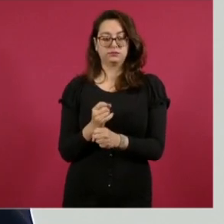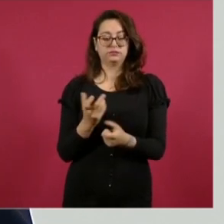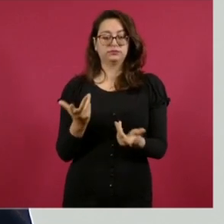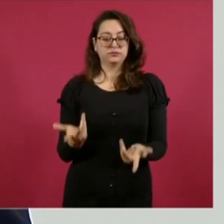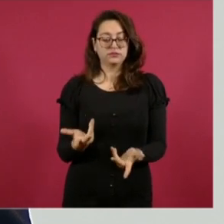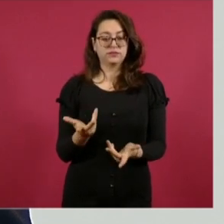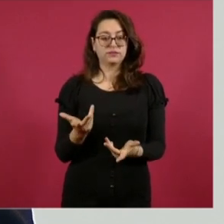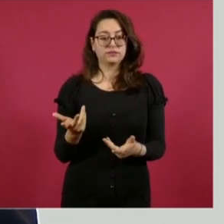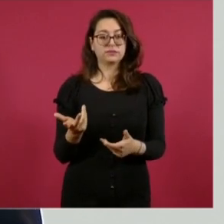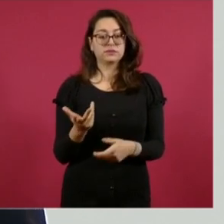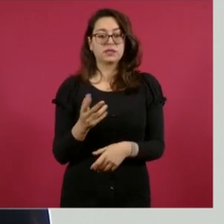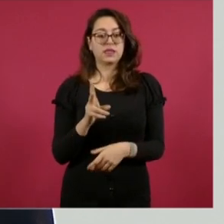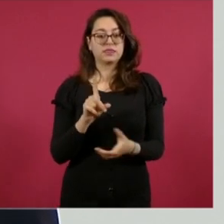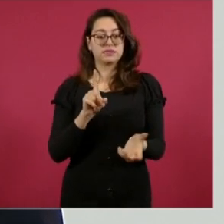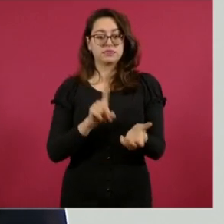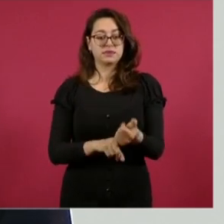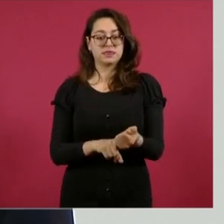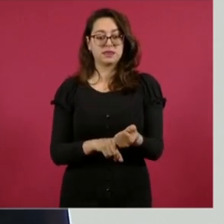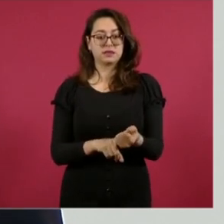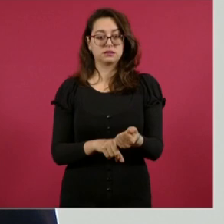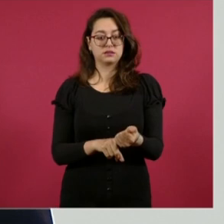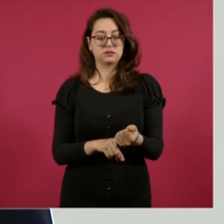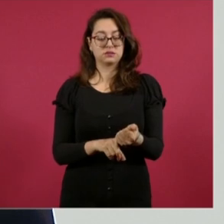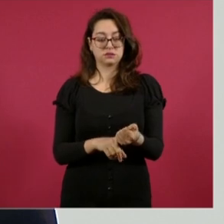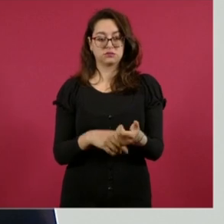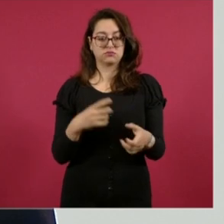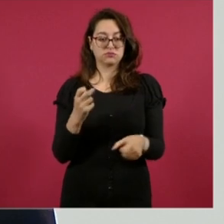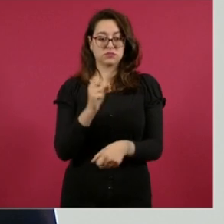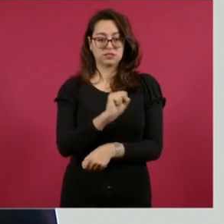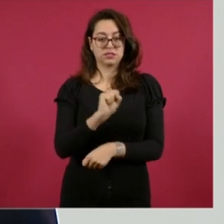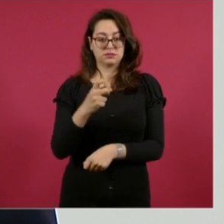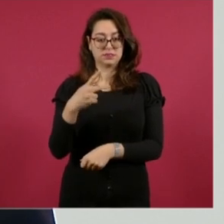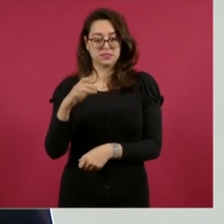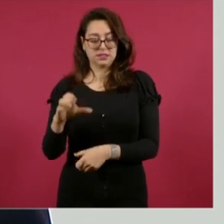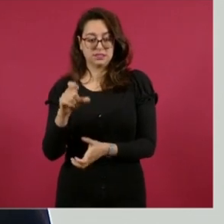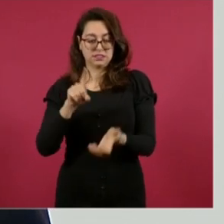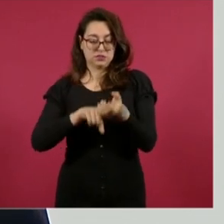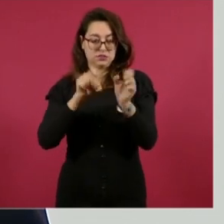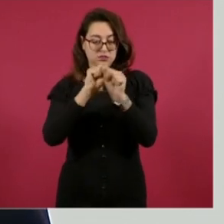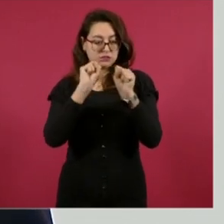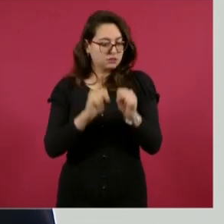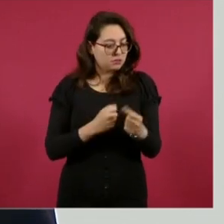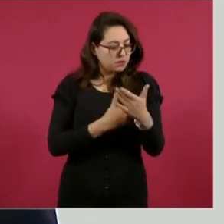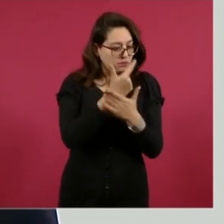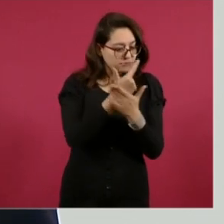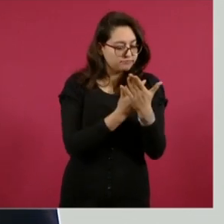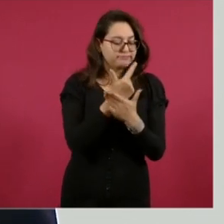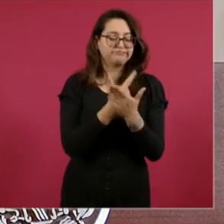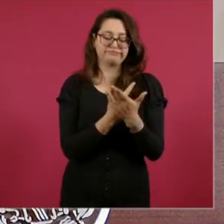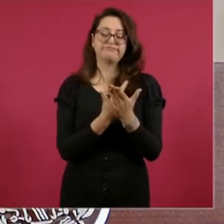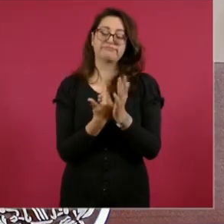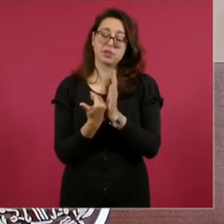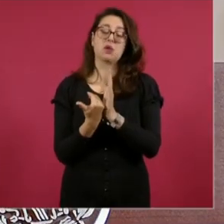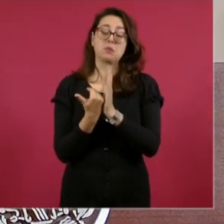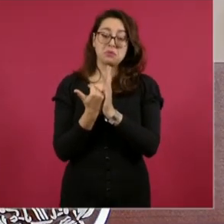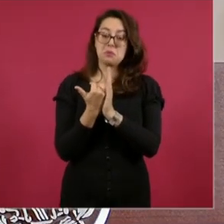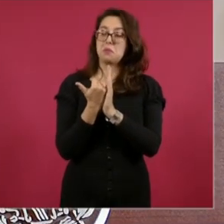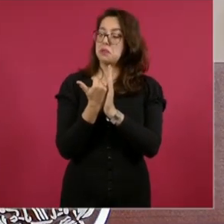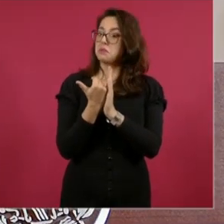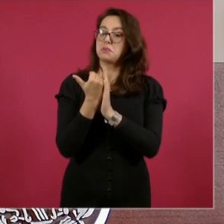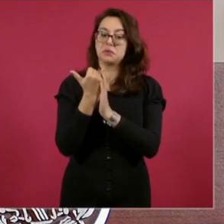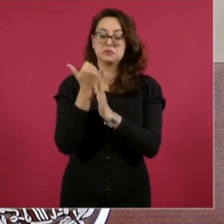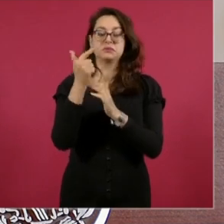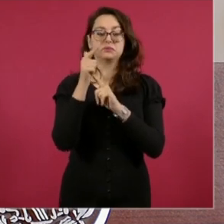del Secretariado Ejecutivo del Sistema Nacional de Seguridad Pública. Ante ello, en el Gobierno de